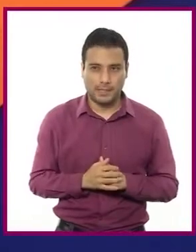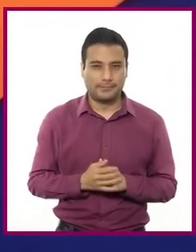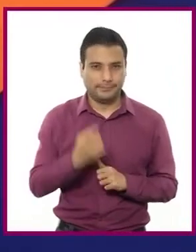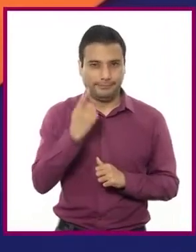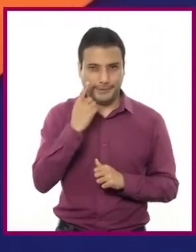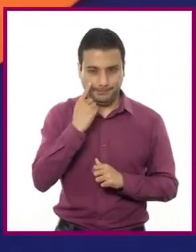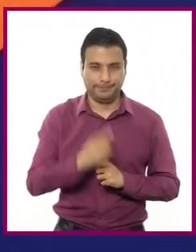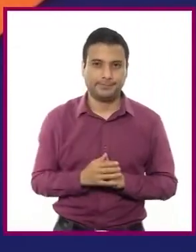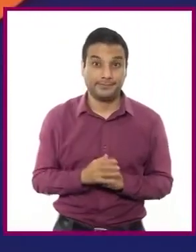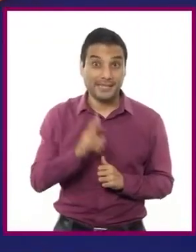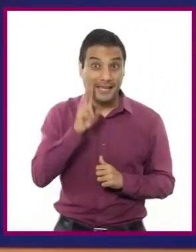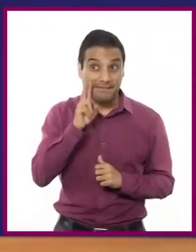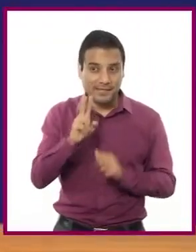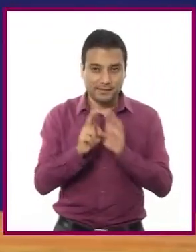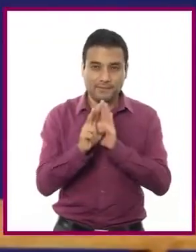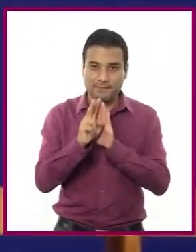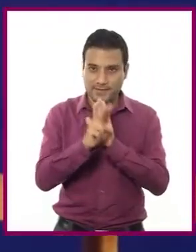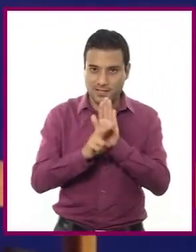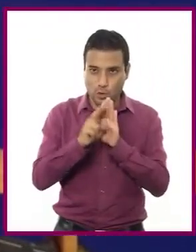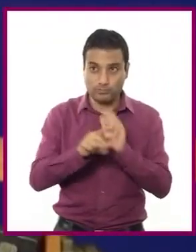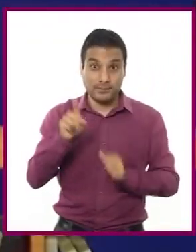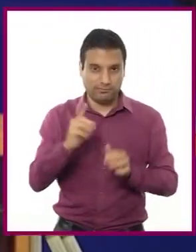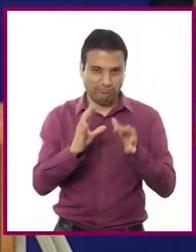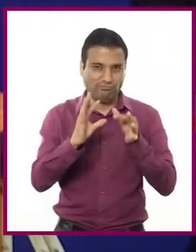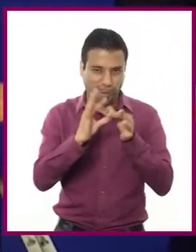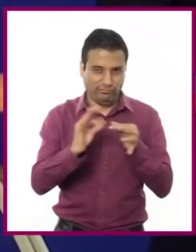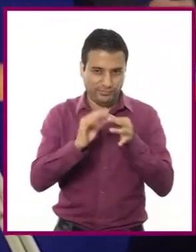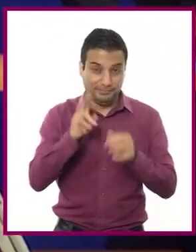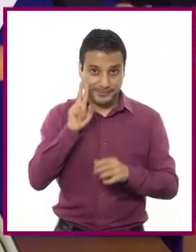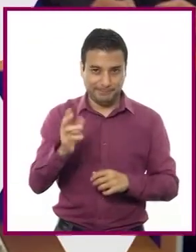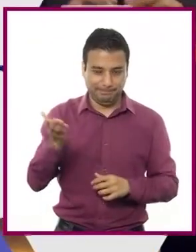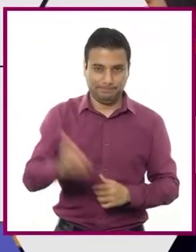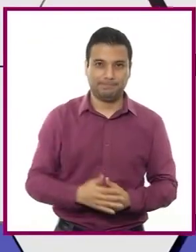estén atentos al siguiente video. ¿Listos? Veámoslo.